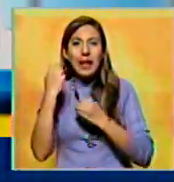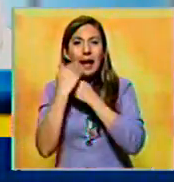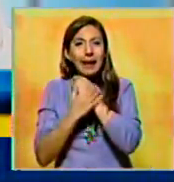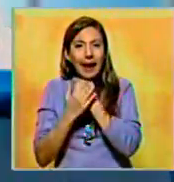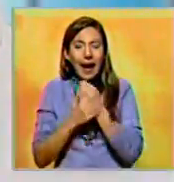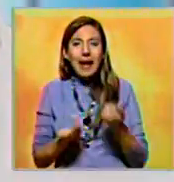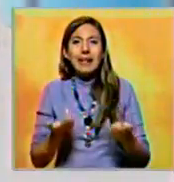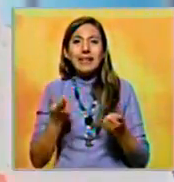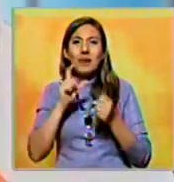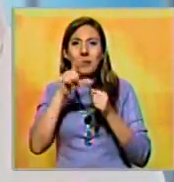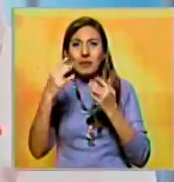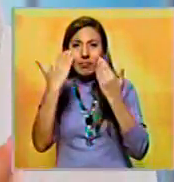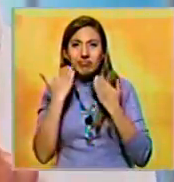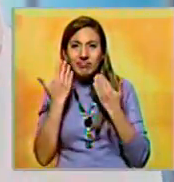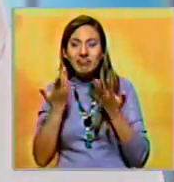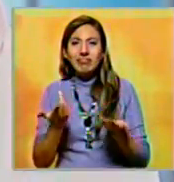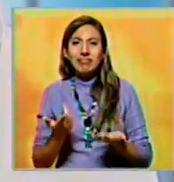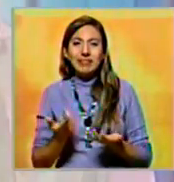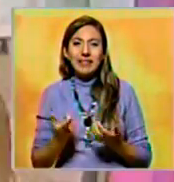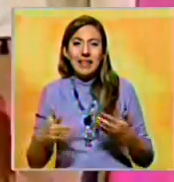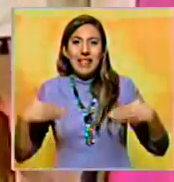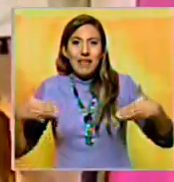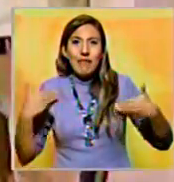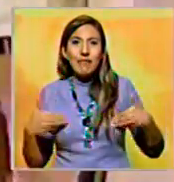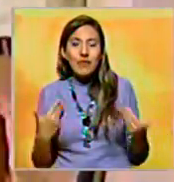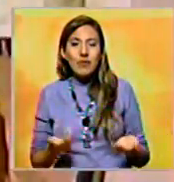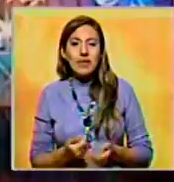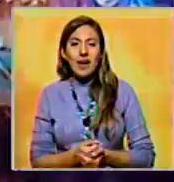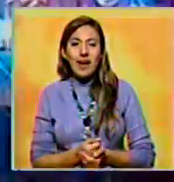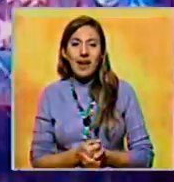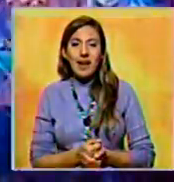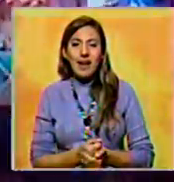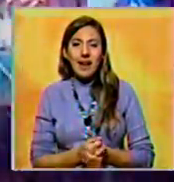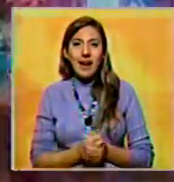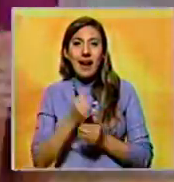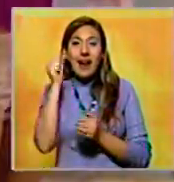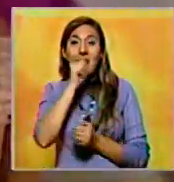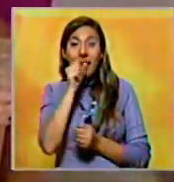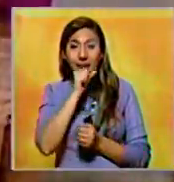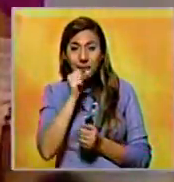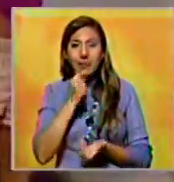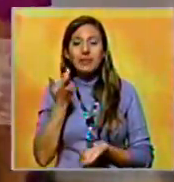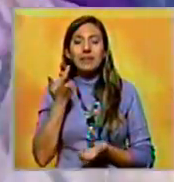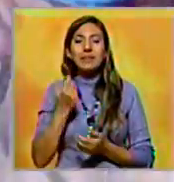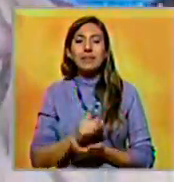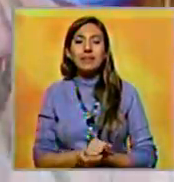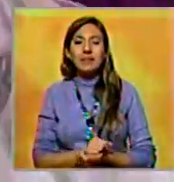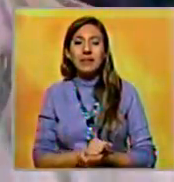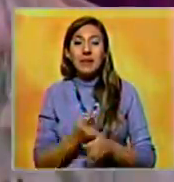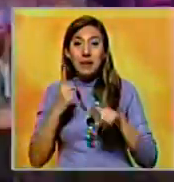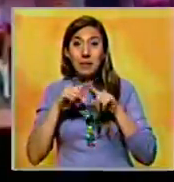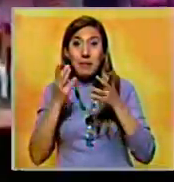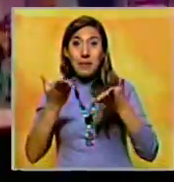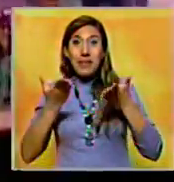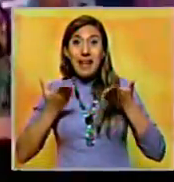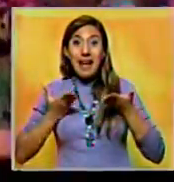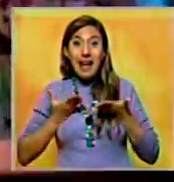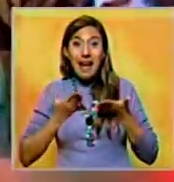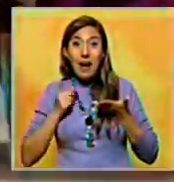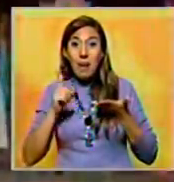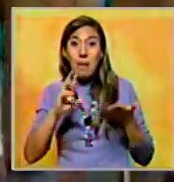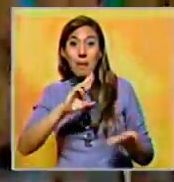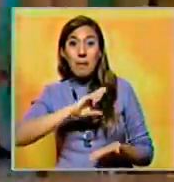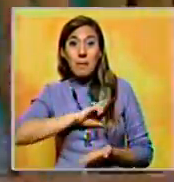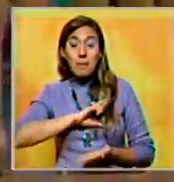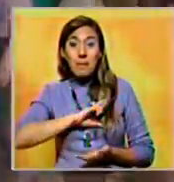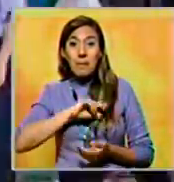y te vacila, se vive las canciones contigo. Pero ya que el que me hayan dado un premio, que ya se lo han